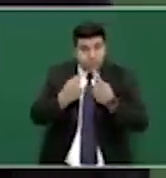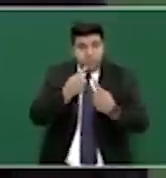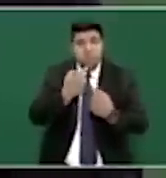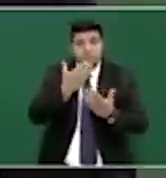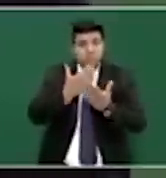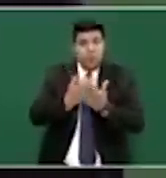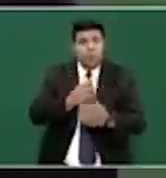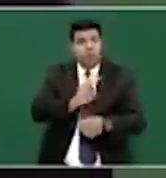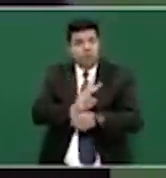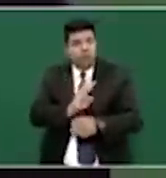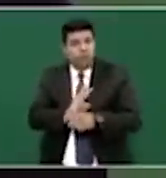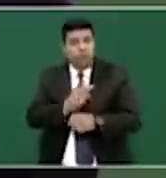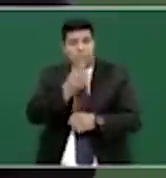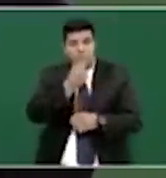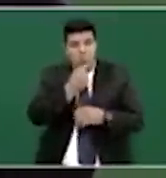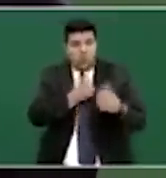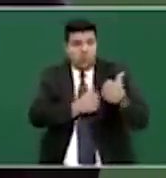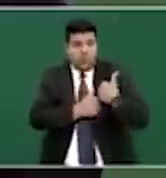de que